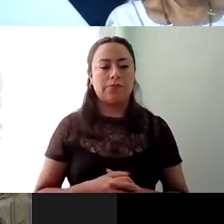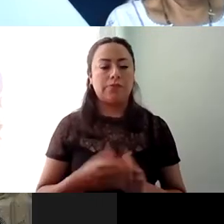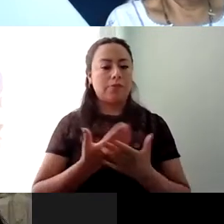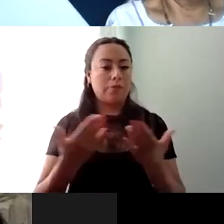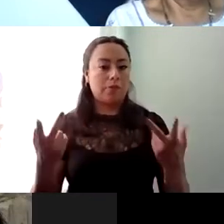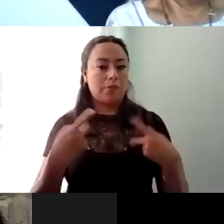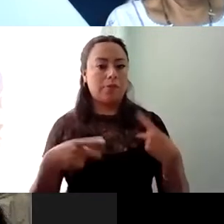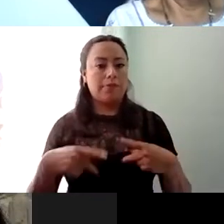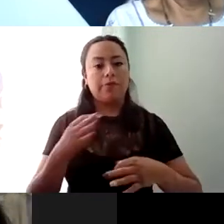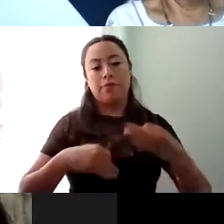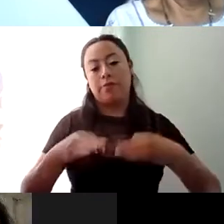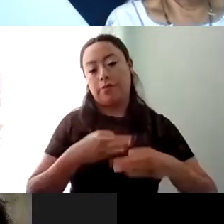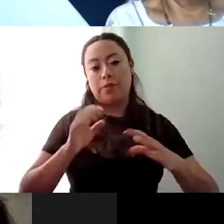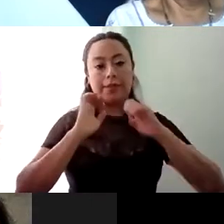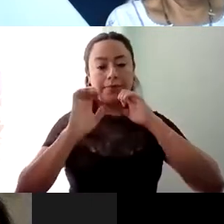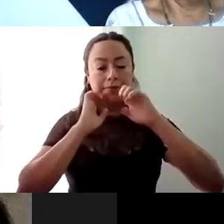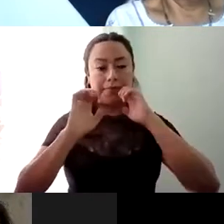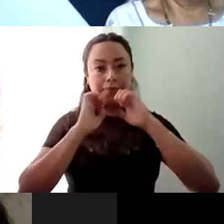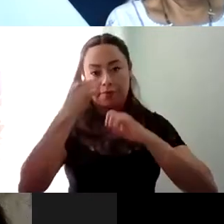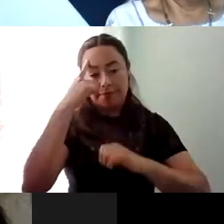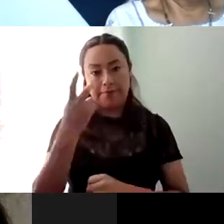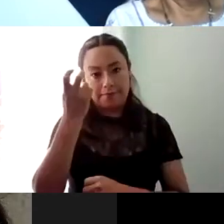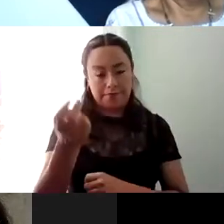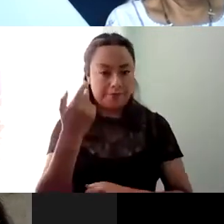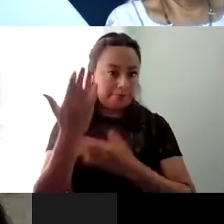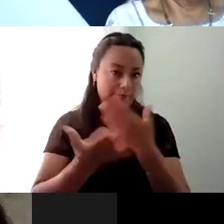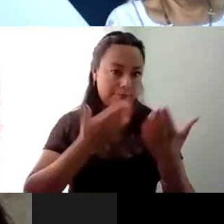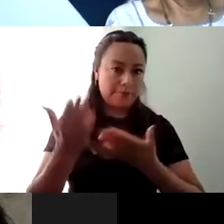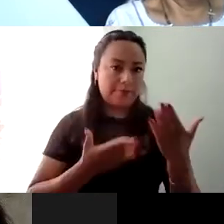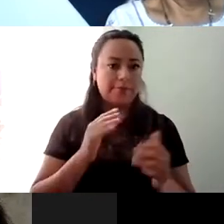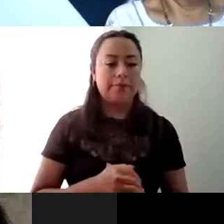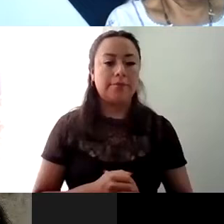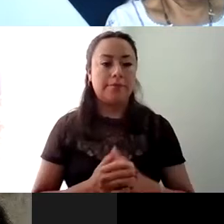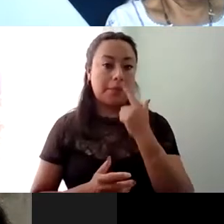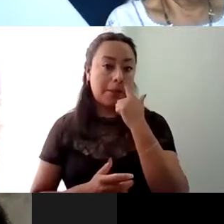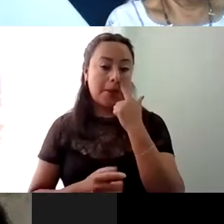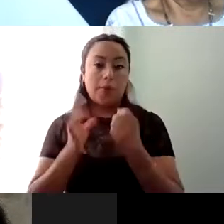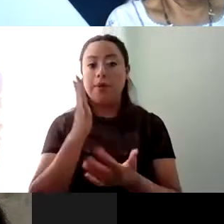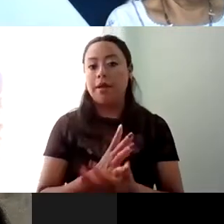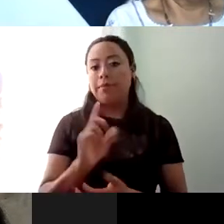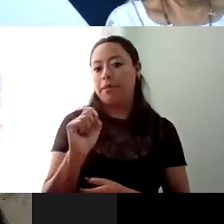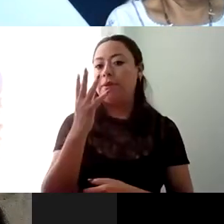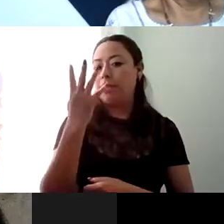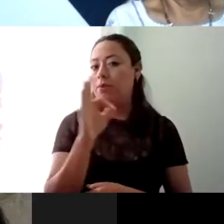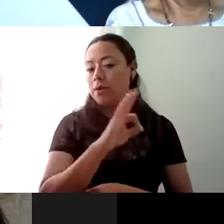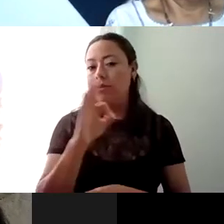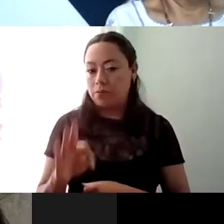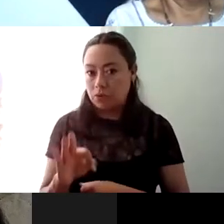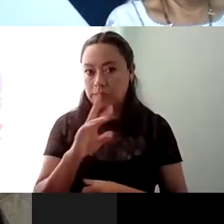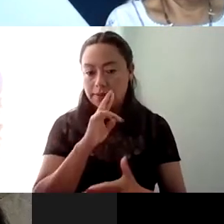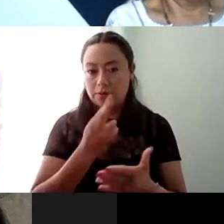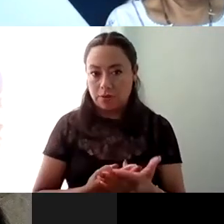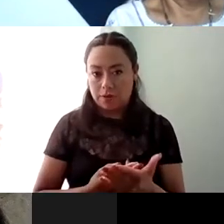personas entrevistadas para este estudio, solo el 24% reportó haber recibido